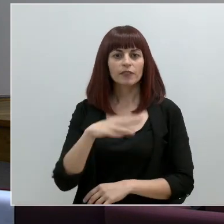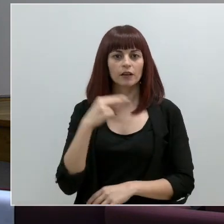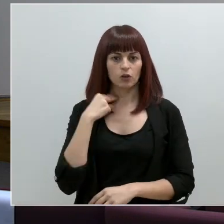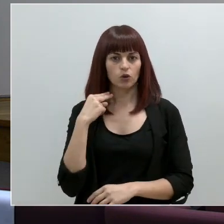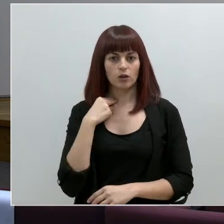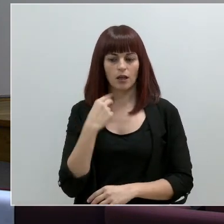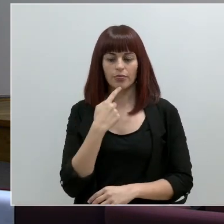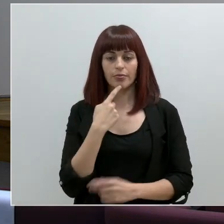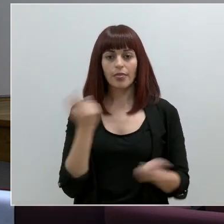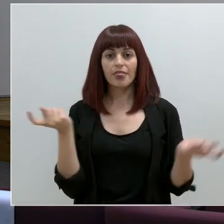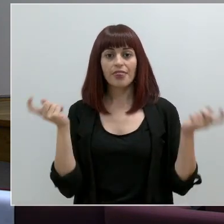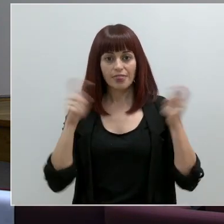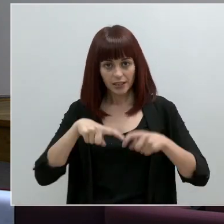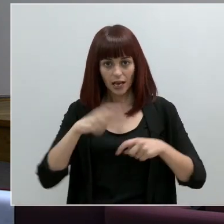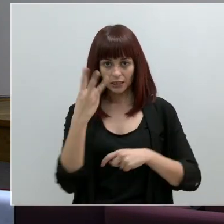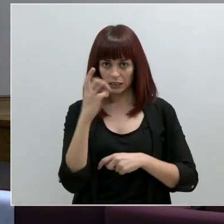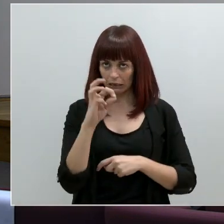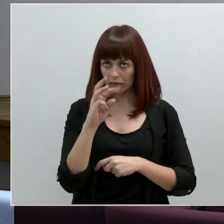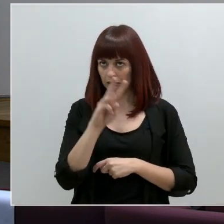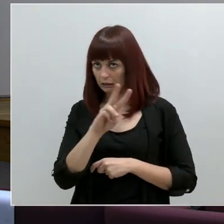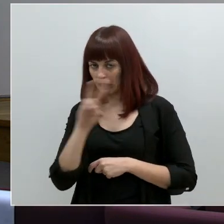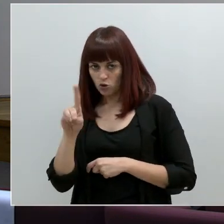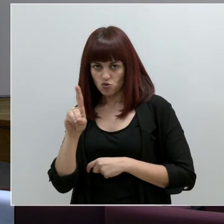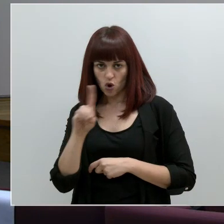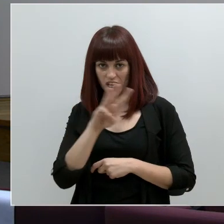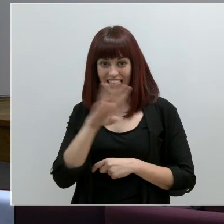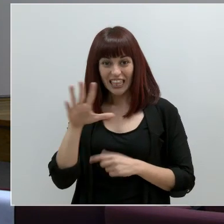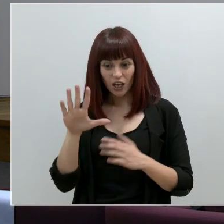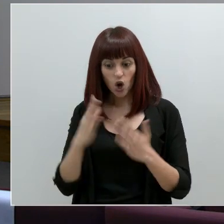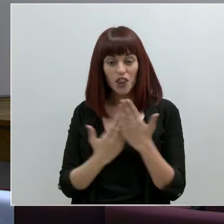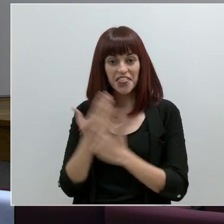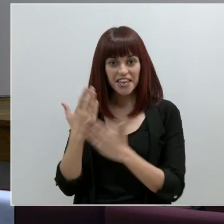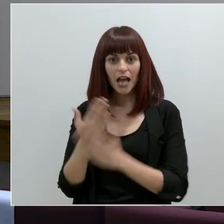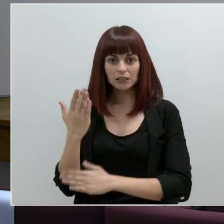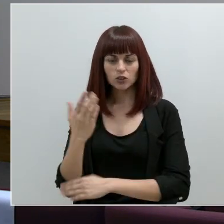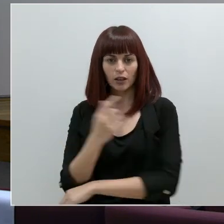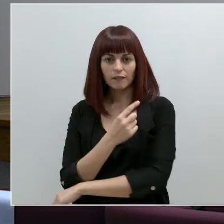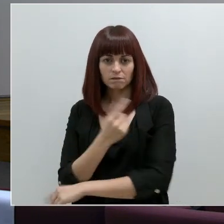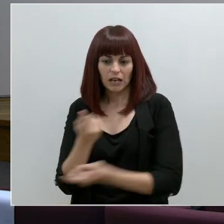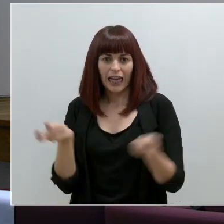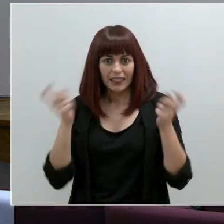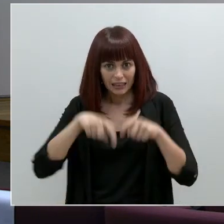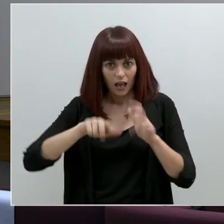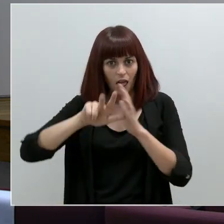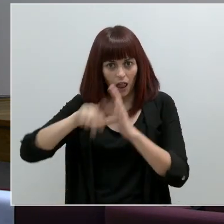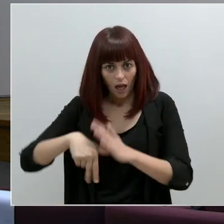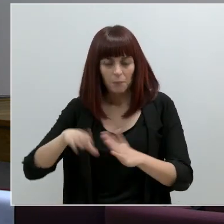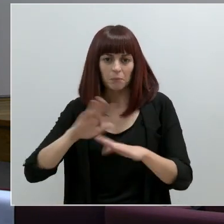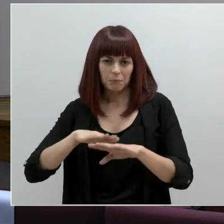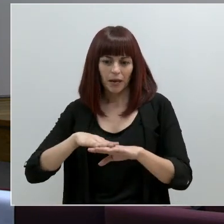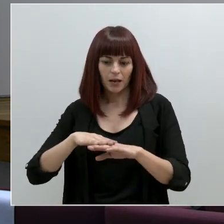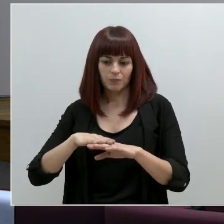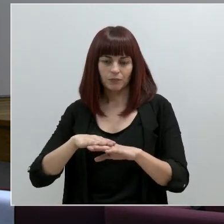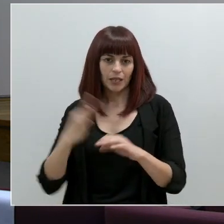les ha citado pues a los 30, 31 o 35 días. Se les van a anular entonces esas citas para ponérselos en los 28